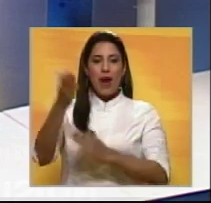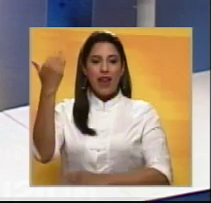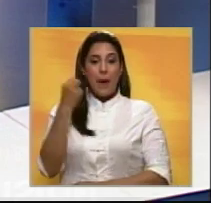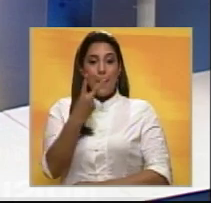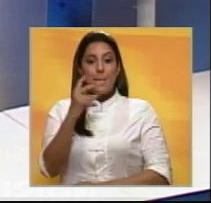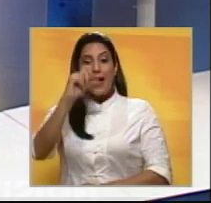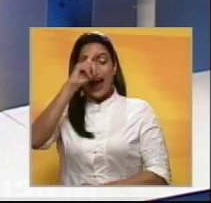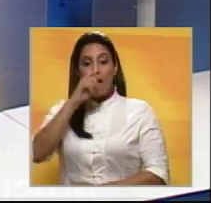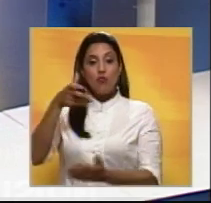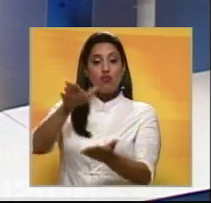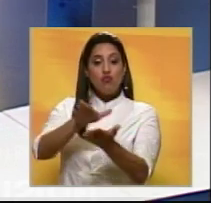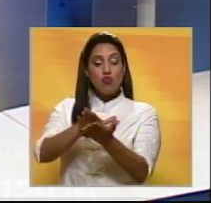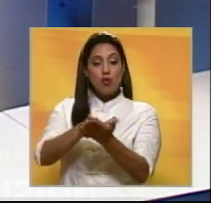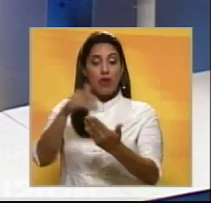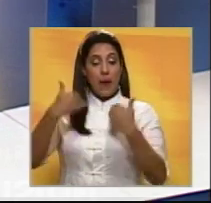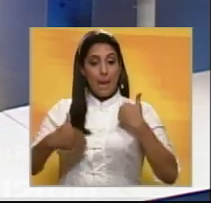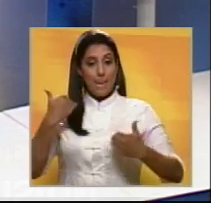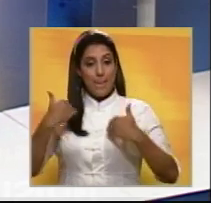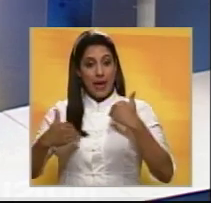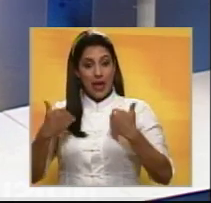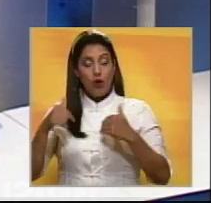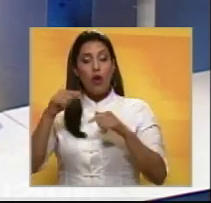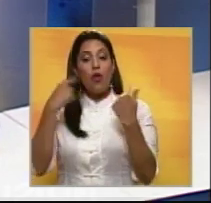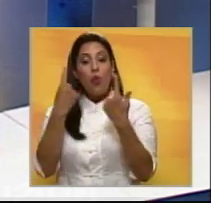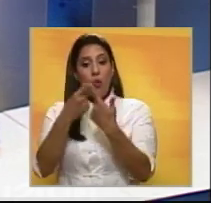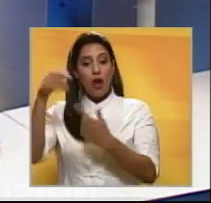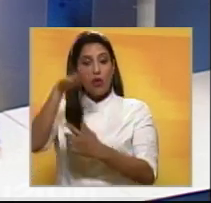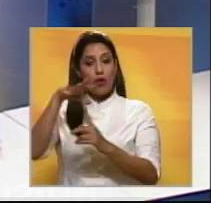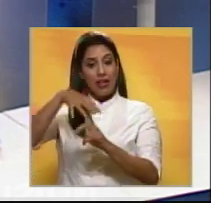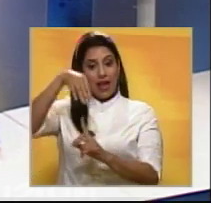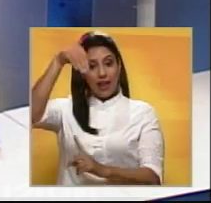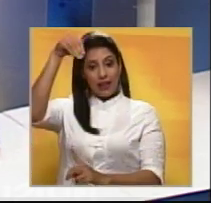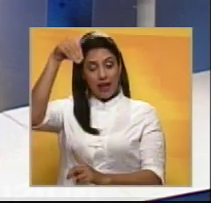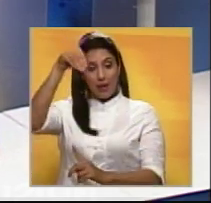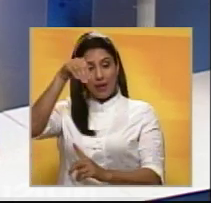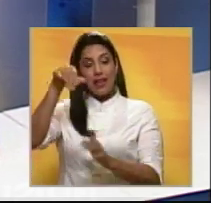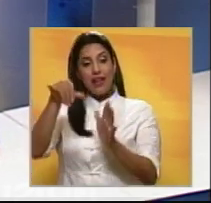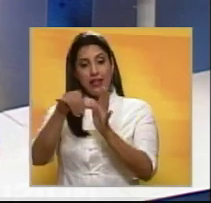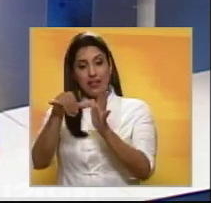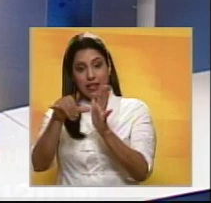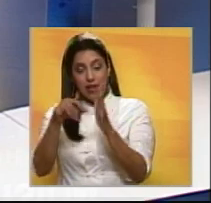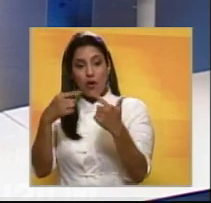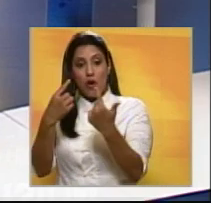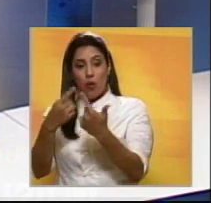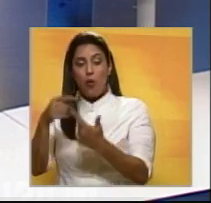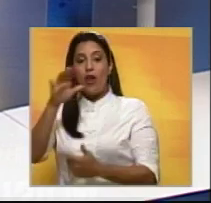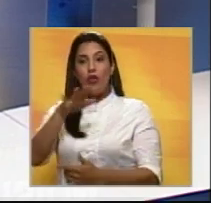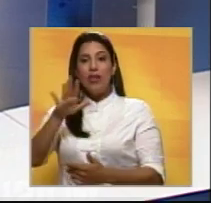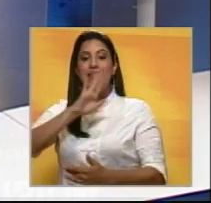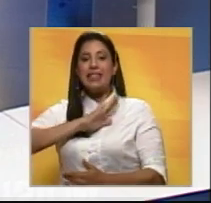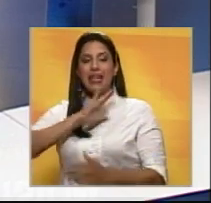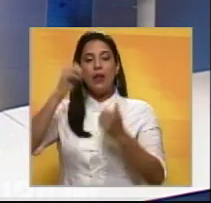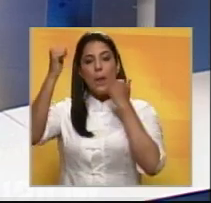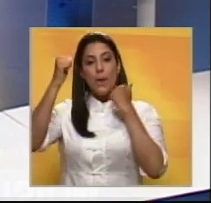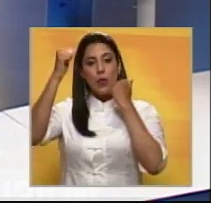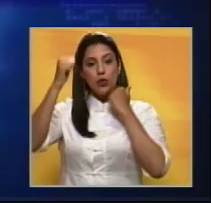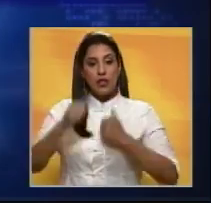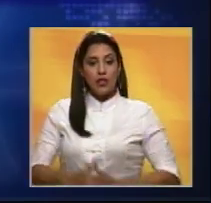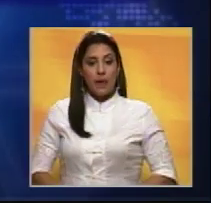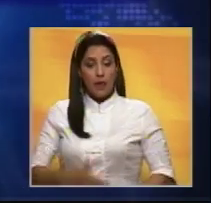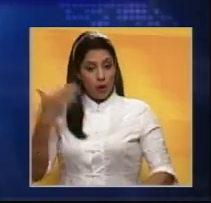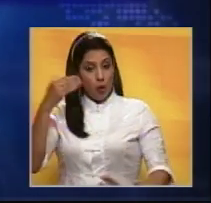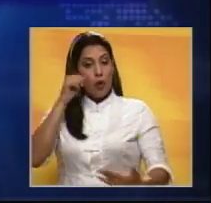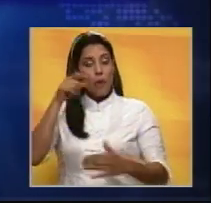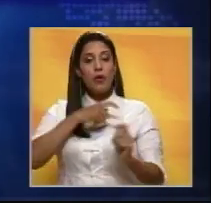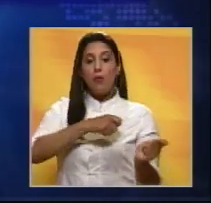de 20 años, quien murió este miércoles en las inmediaciones de la Torre Británica, ubicada en Altamira, donde se registraban protestas.